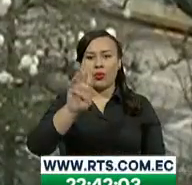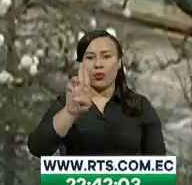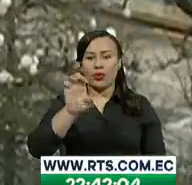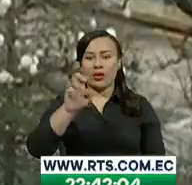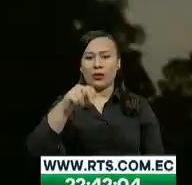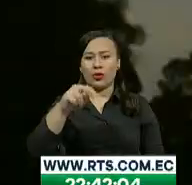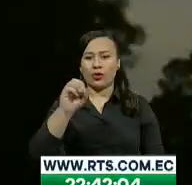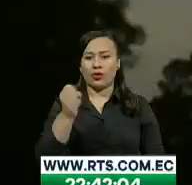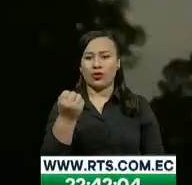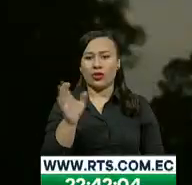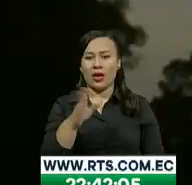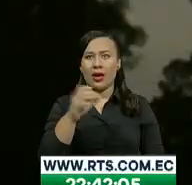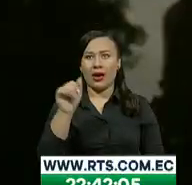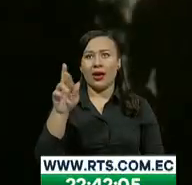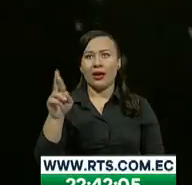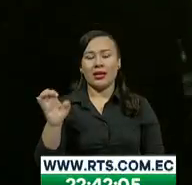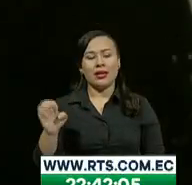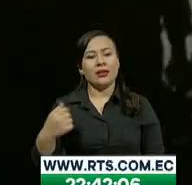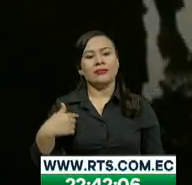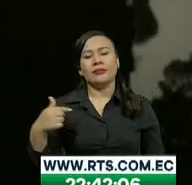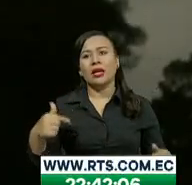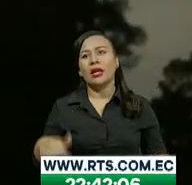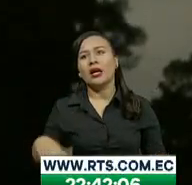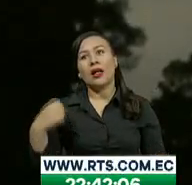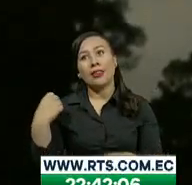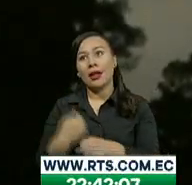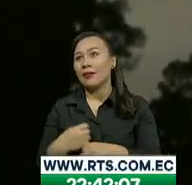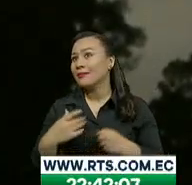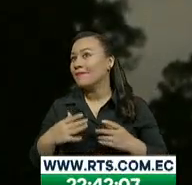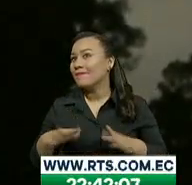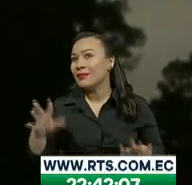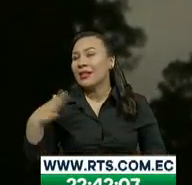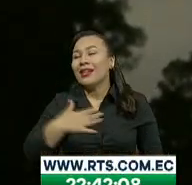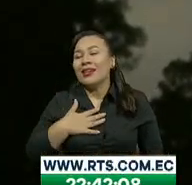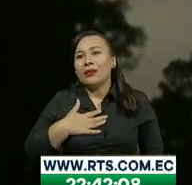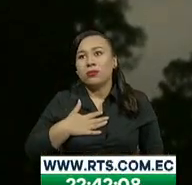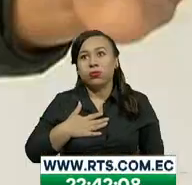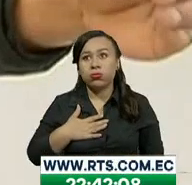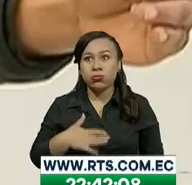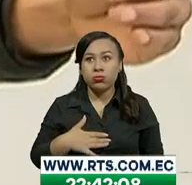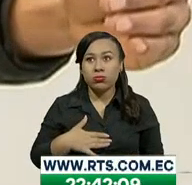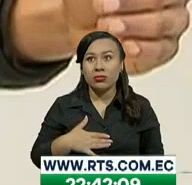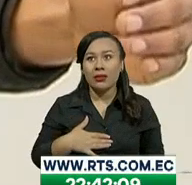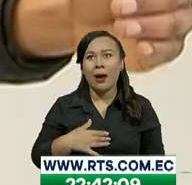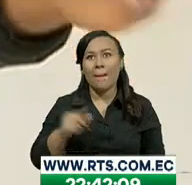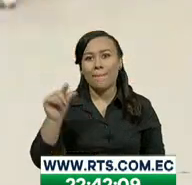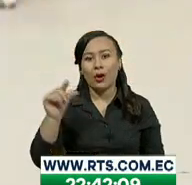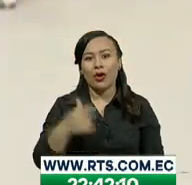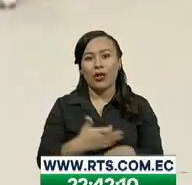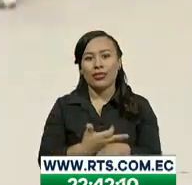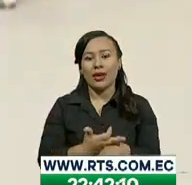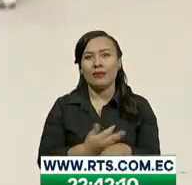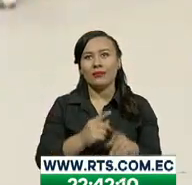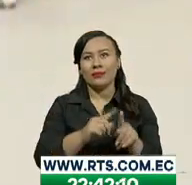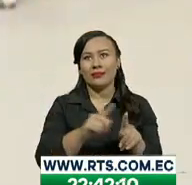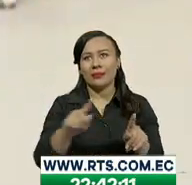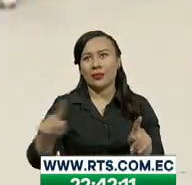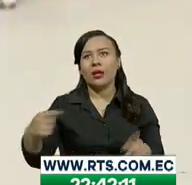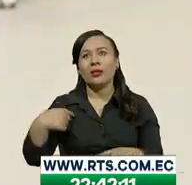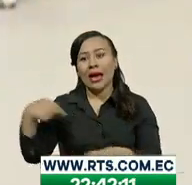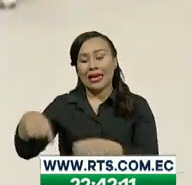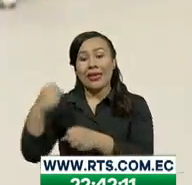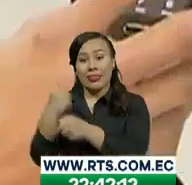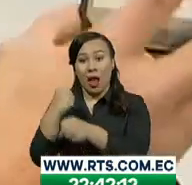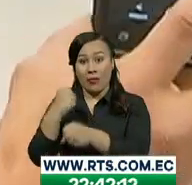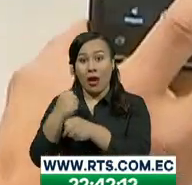Ya por lo menos veo como una luz al final del túnel, ¿sabes? O sea, sé que un periodo corto de tiempo puedo sacar a mi familia, puedo tener